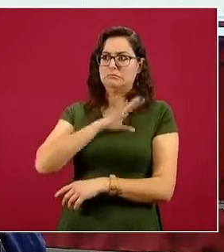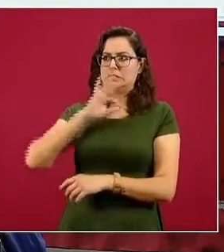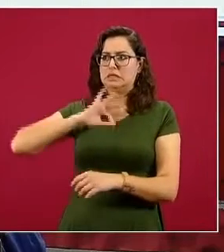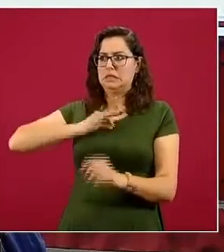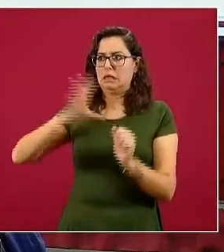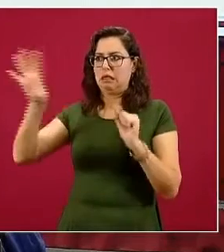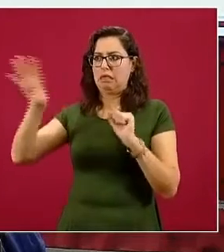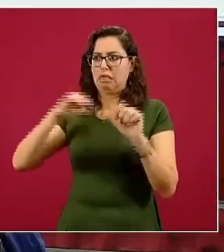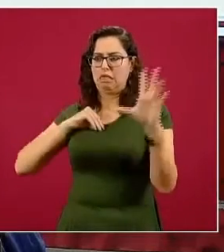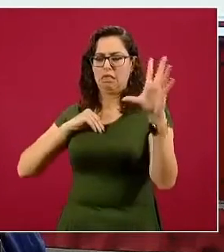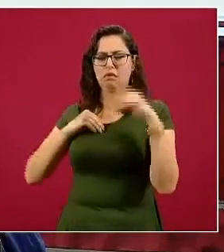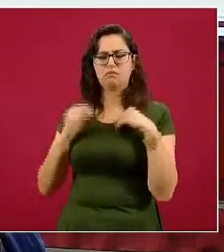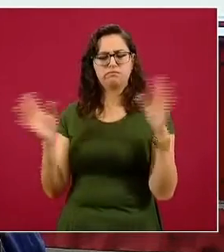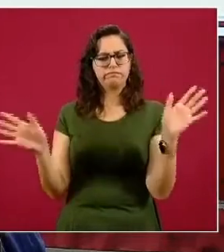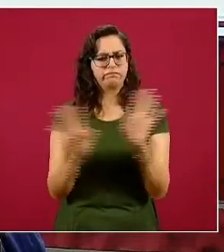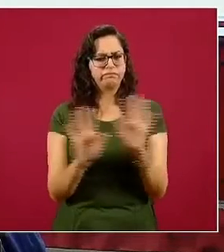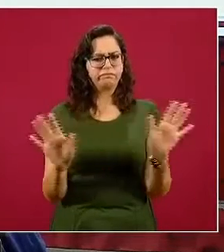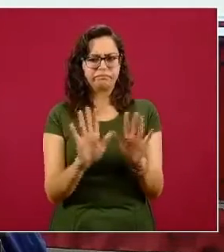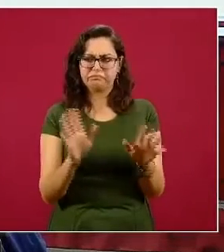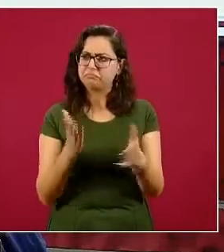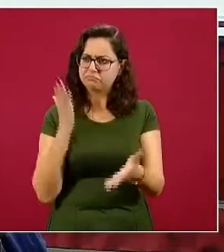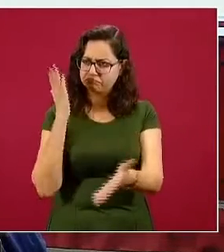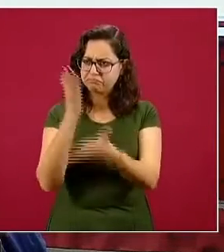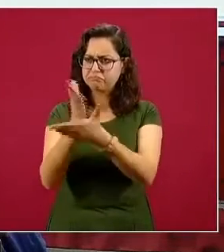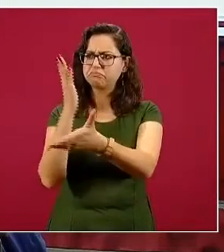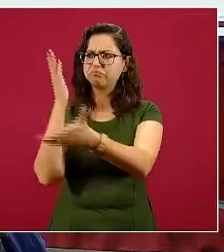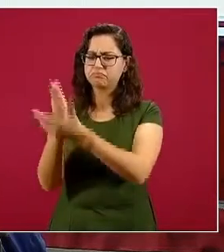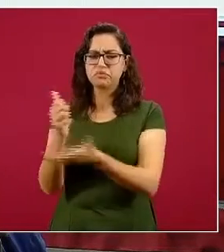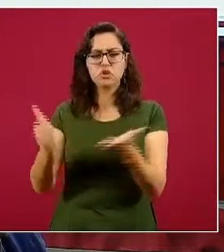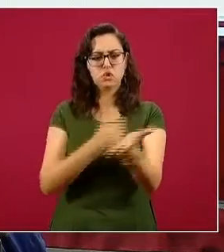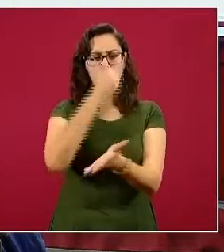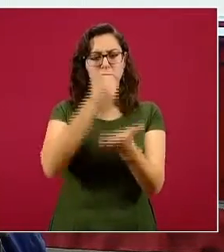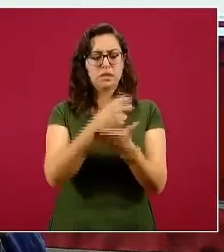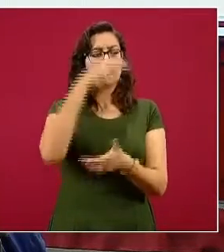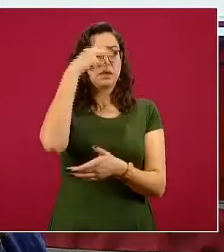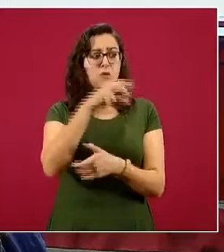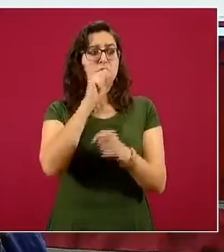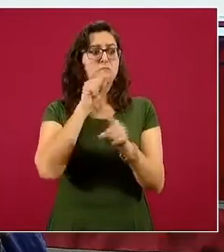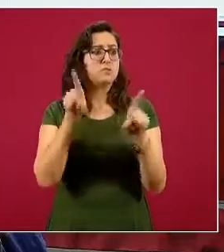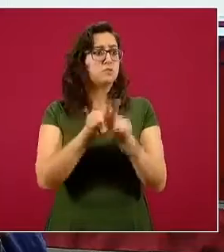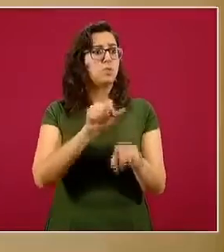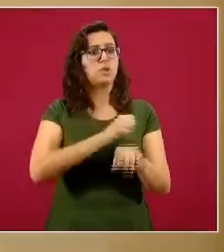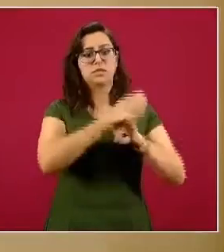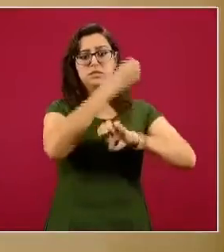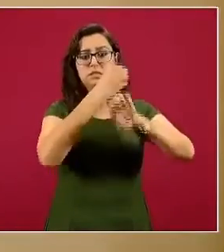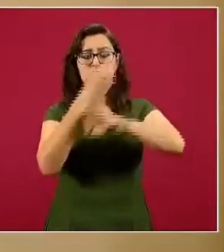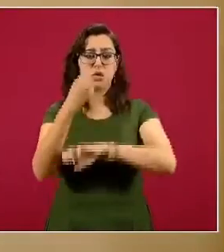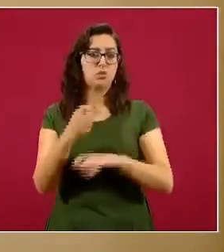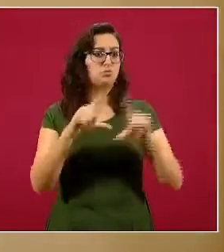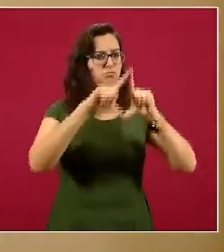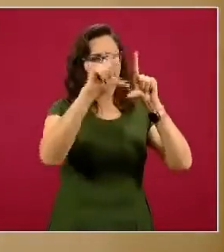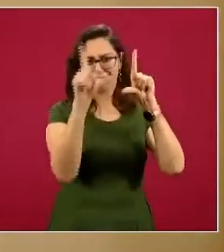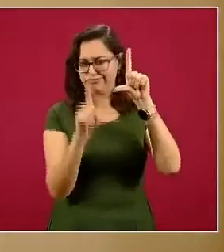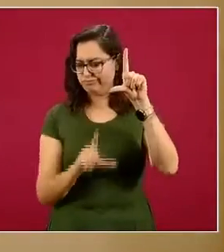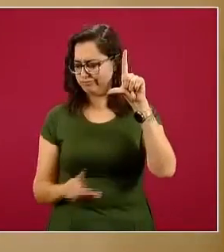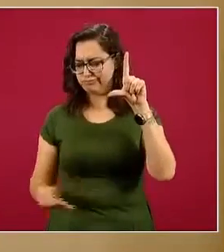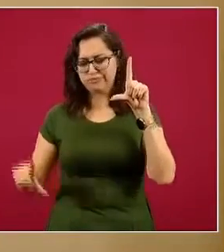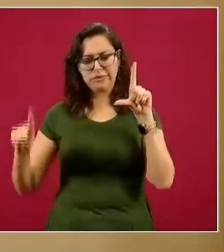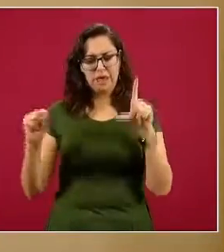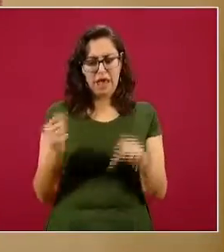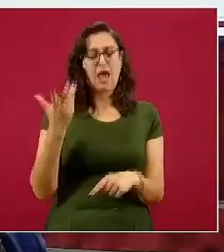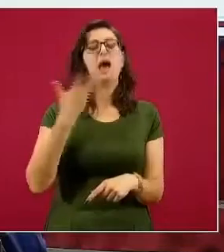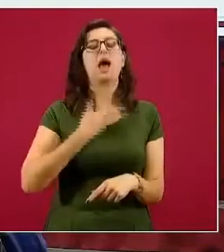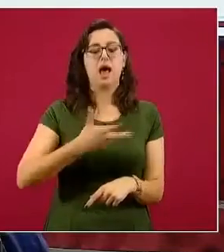salud en la Ciudad de México y en todas las entidades federativas. Desde el norte hasta el sur se